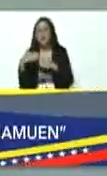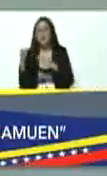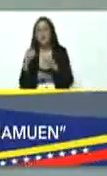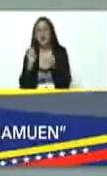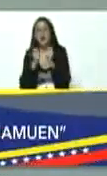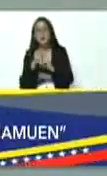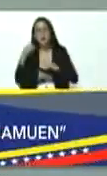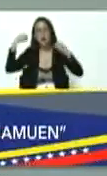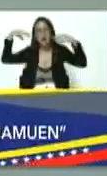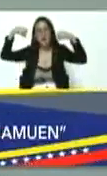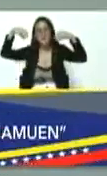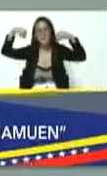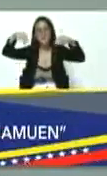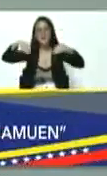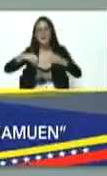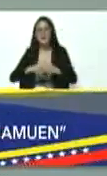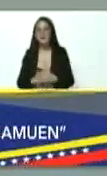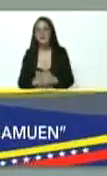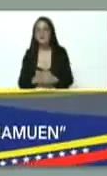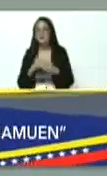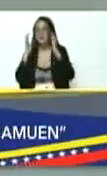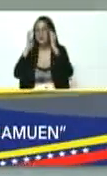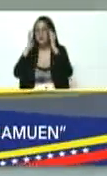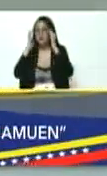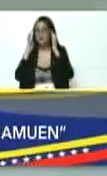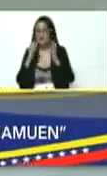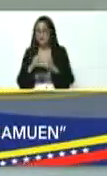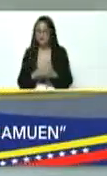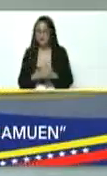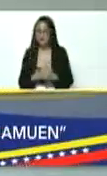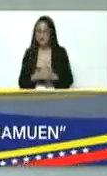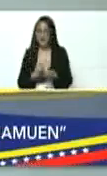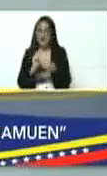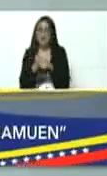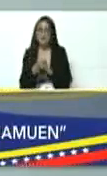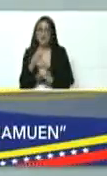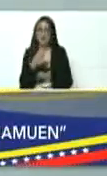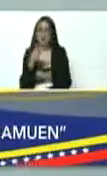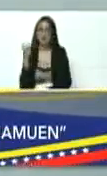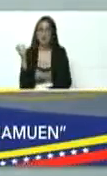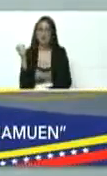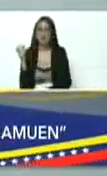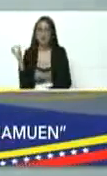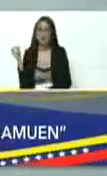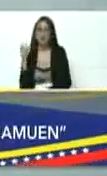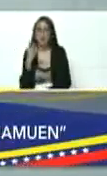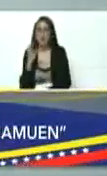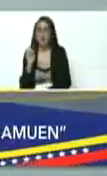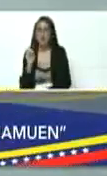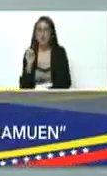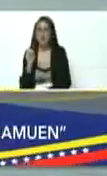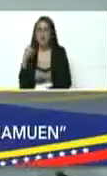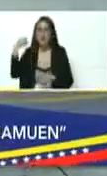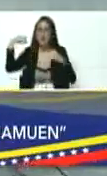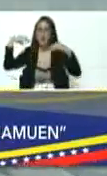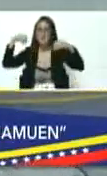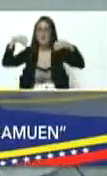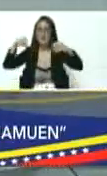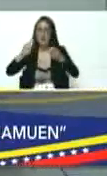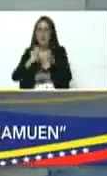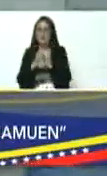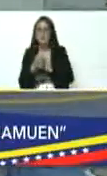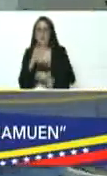las lámparas de balastros a lámparas LED. Se cambiaron 240 lámparas LED,